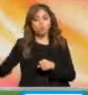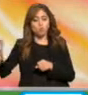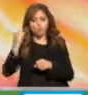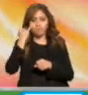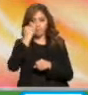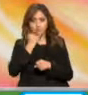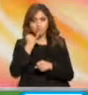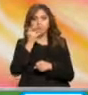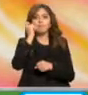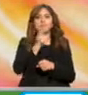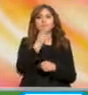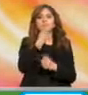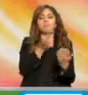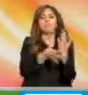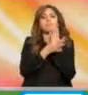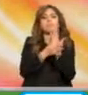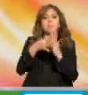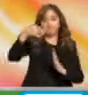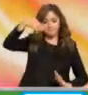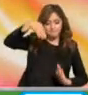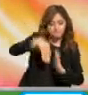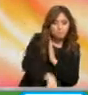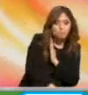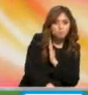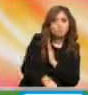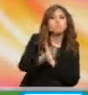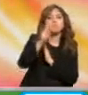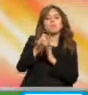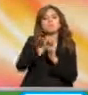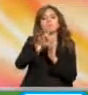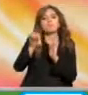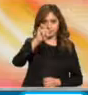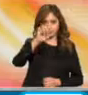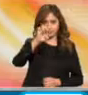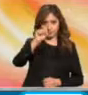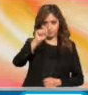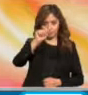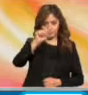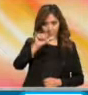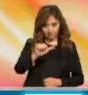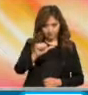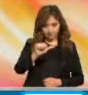qué concisa palabra. Entonces, Claro. todo lo que tuve que decir para eso. traducir